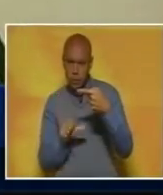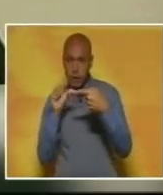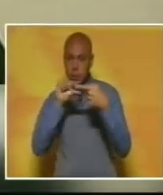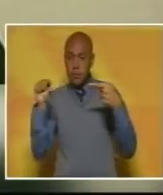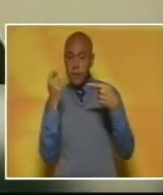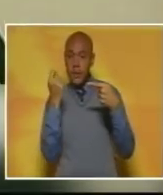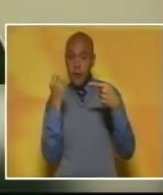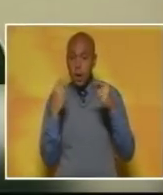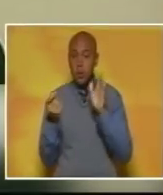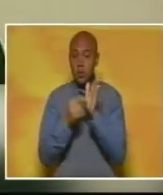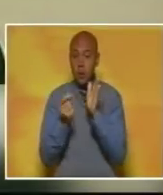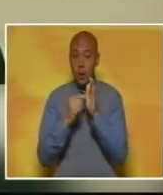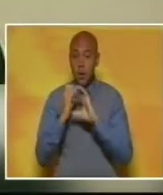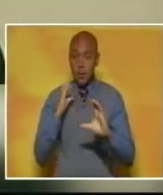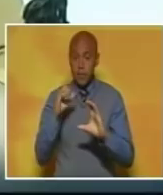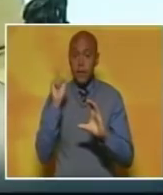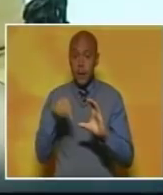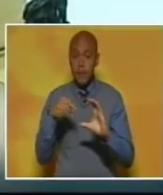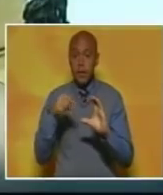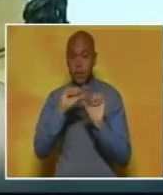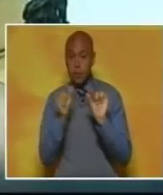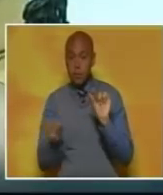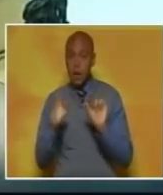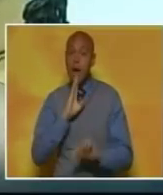plan nacional de hidrovías y cabotaje.